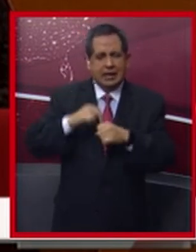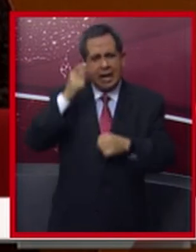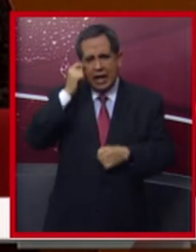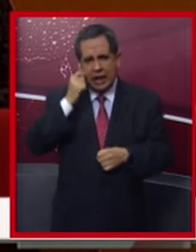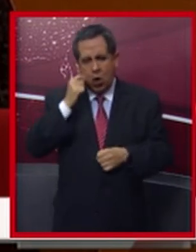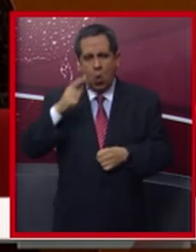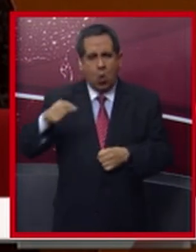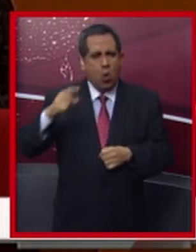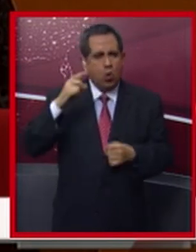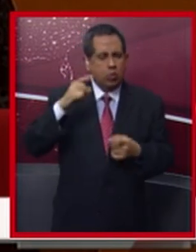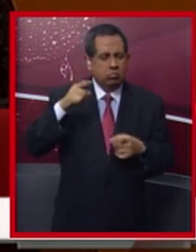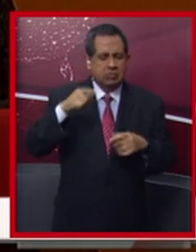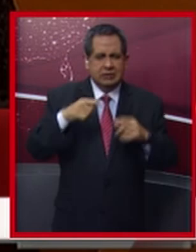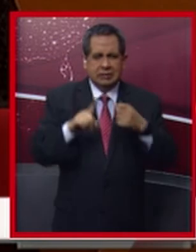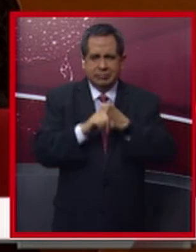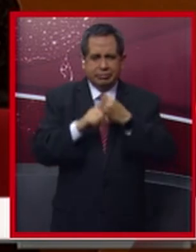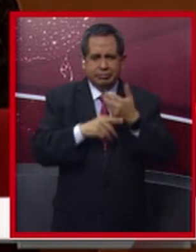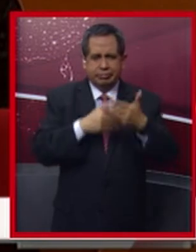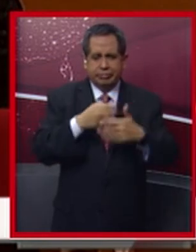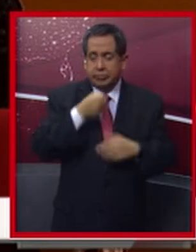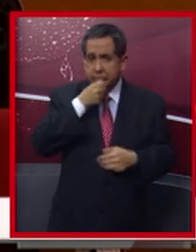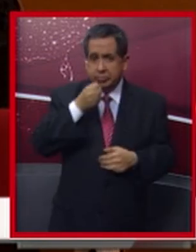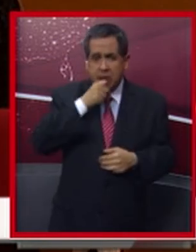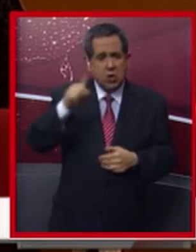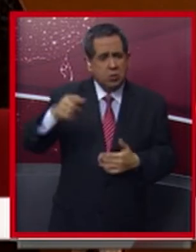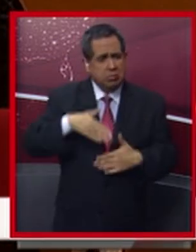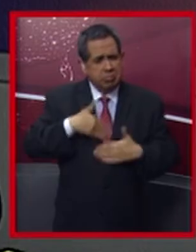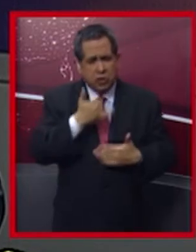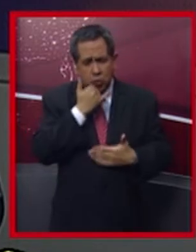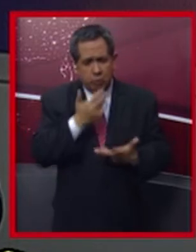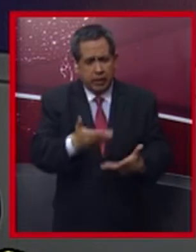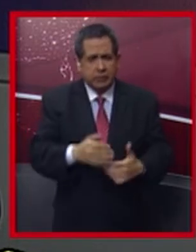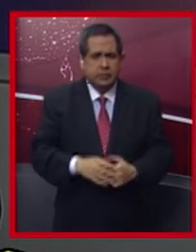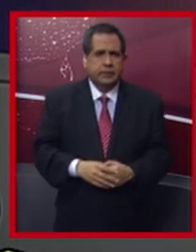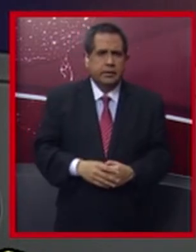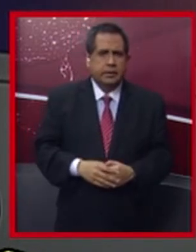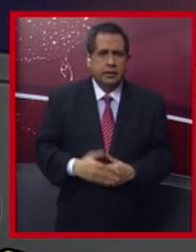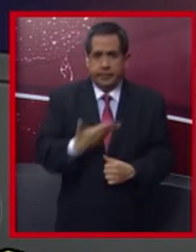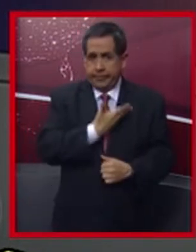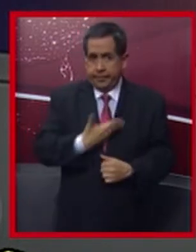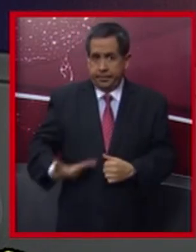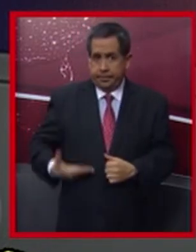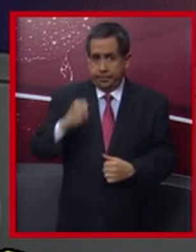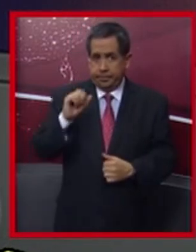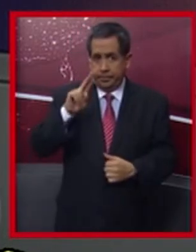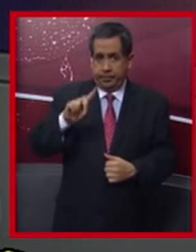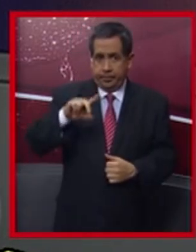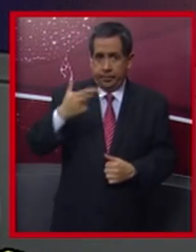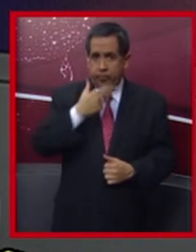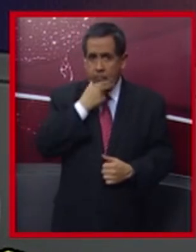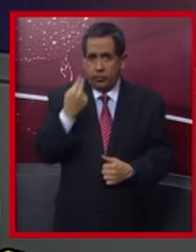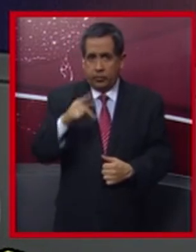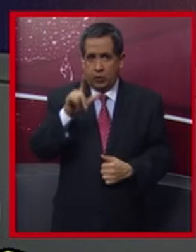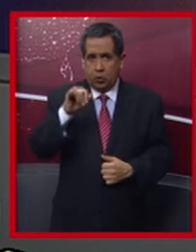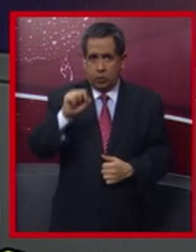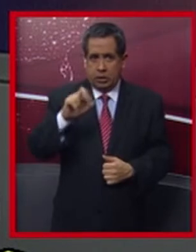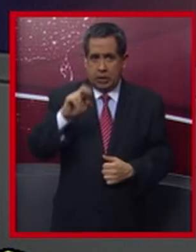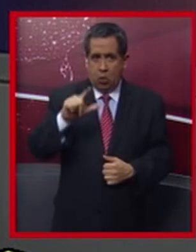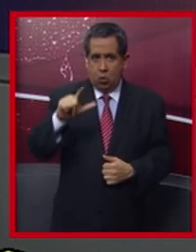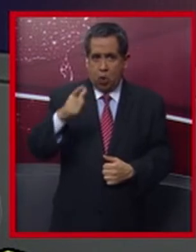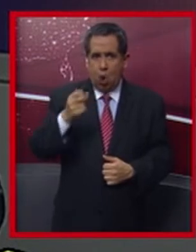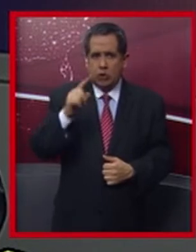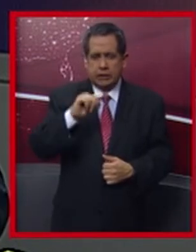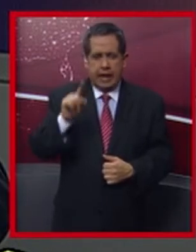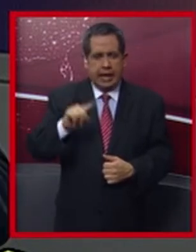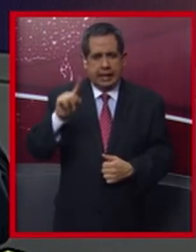Guerrero, durante una entrevista que sostuvo. El presidente de la Comisión Nacional de los Derechos Humanos, Luis Raúl González Pérez, pidió